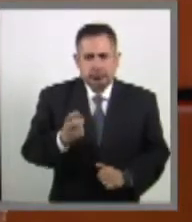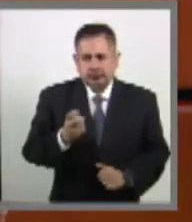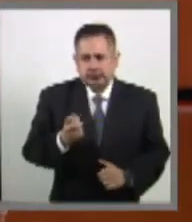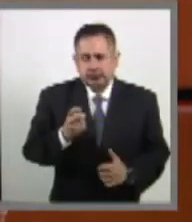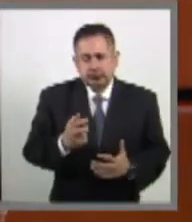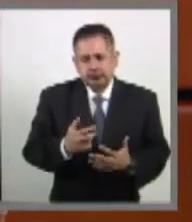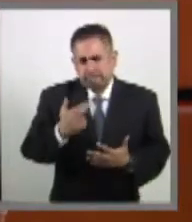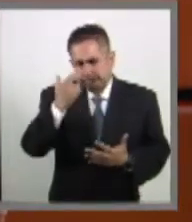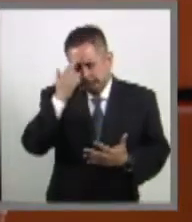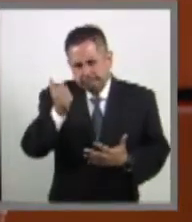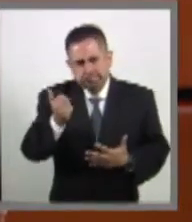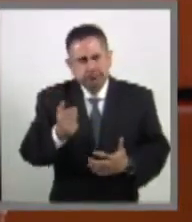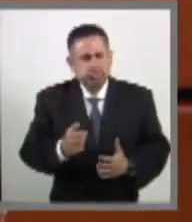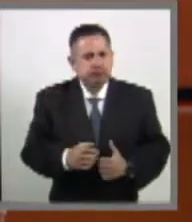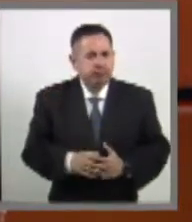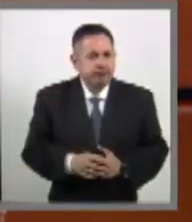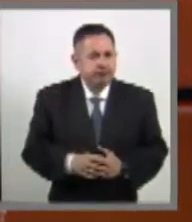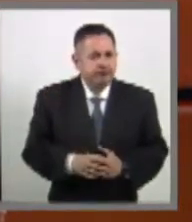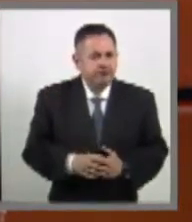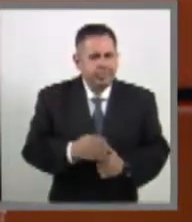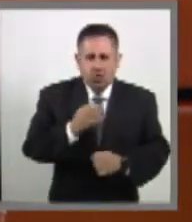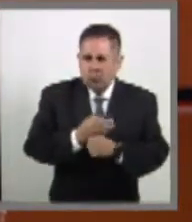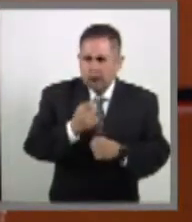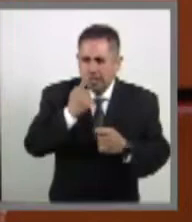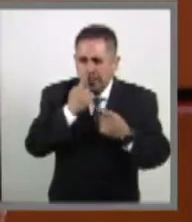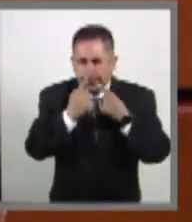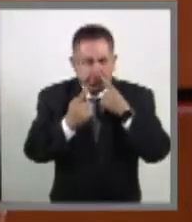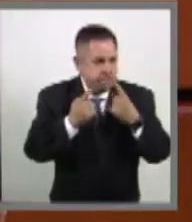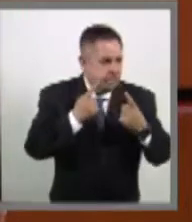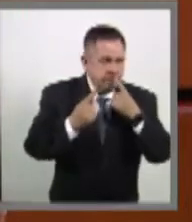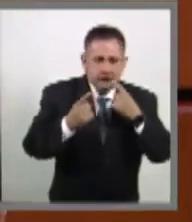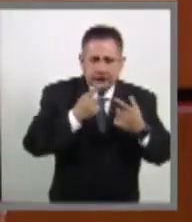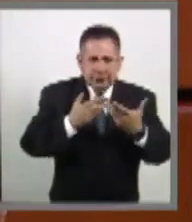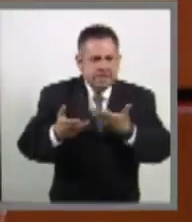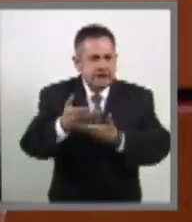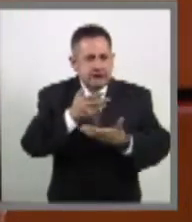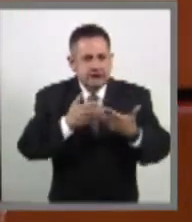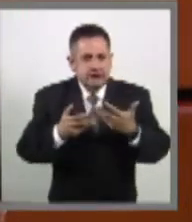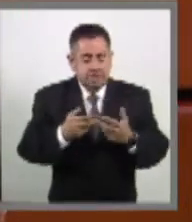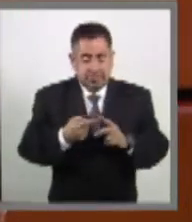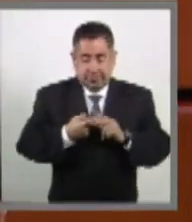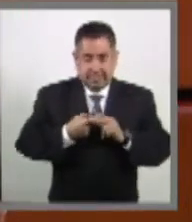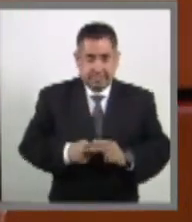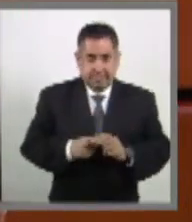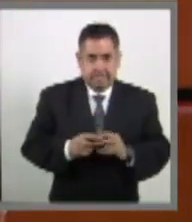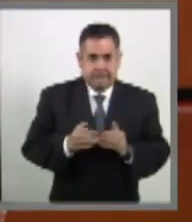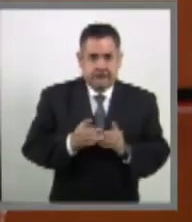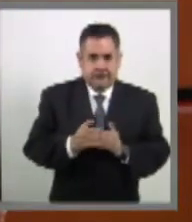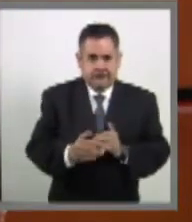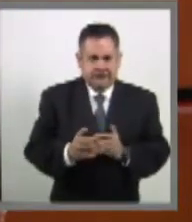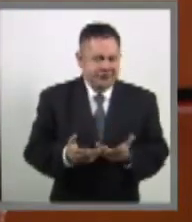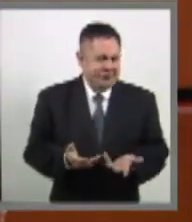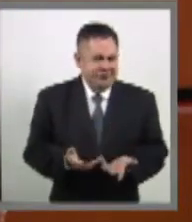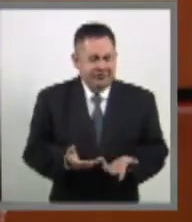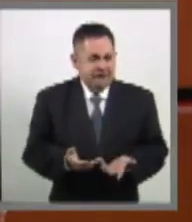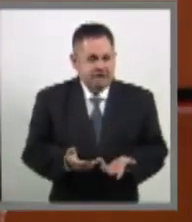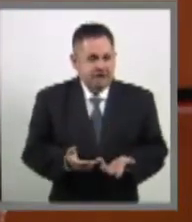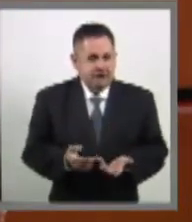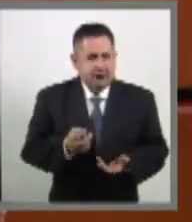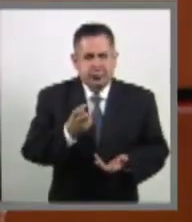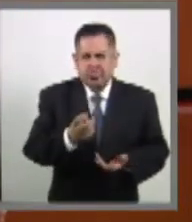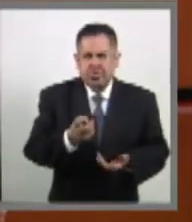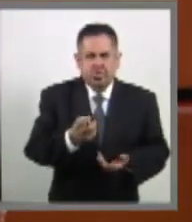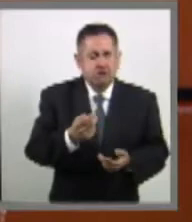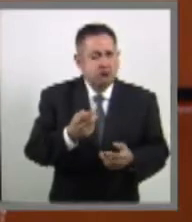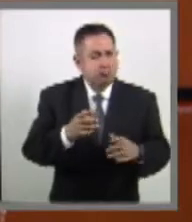razón de este debate que inicia, pues precisamente por